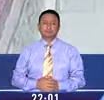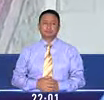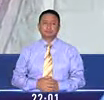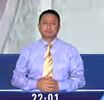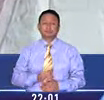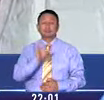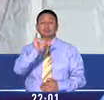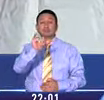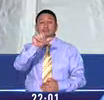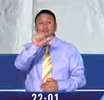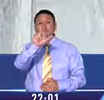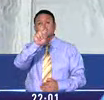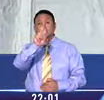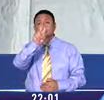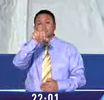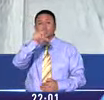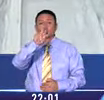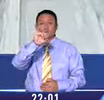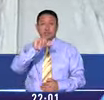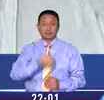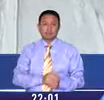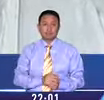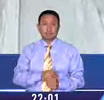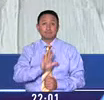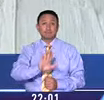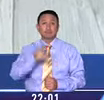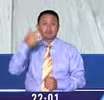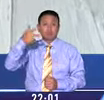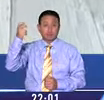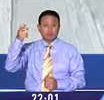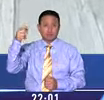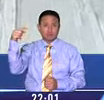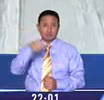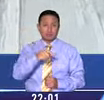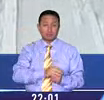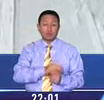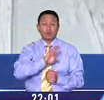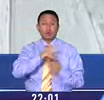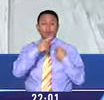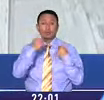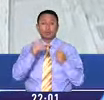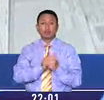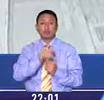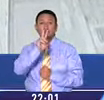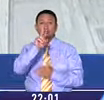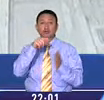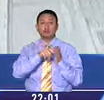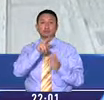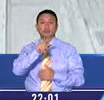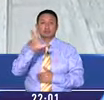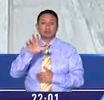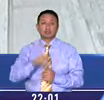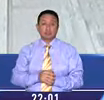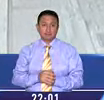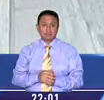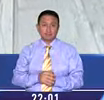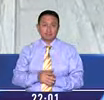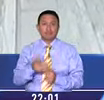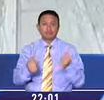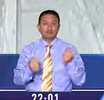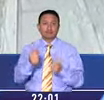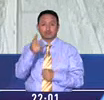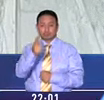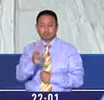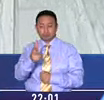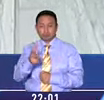Yaruquí, Distrito Tumbaco. La cámara de seguridad registró los hechos del 4 de marzo de 2023. Los vehículos están